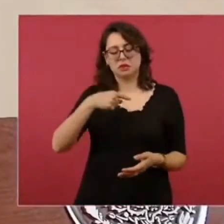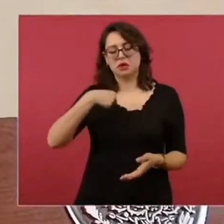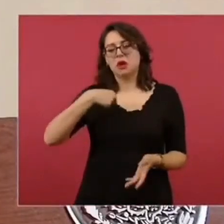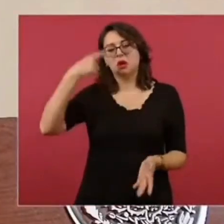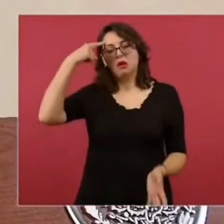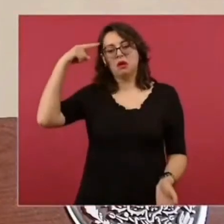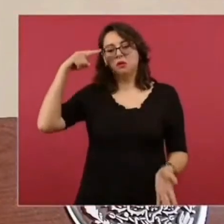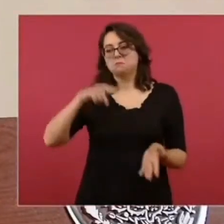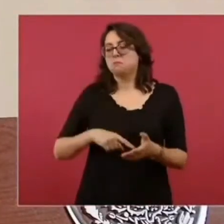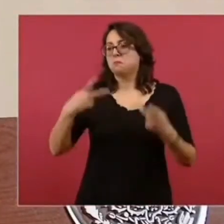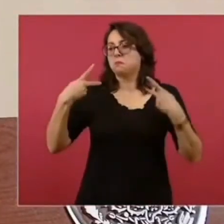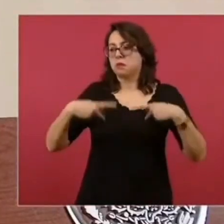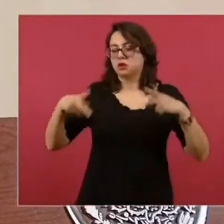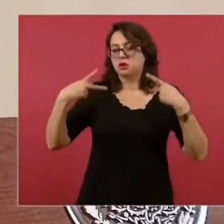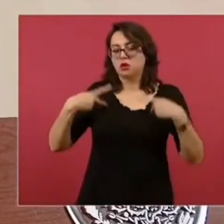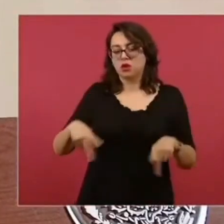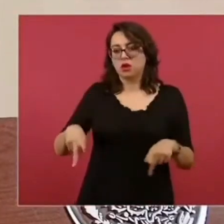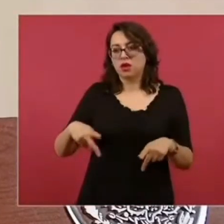actos.